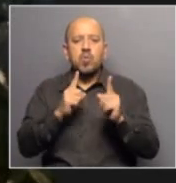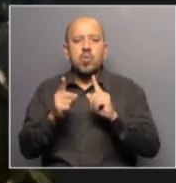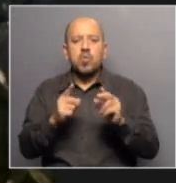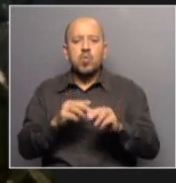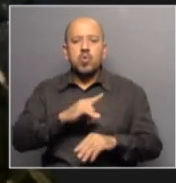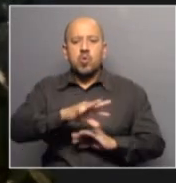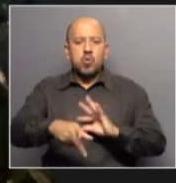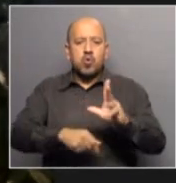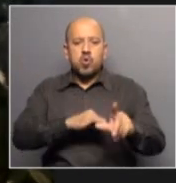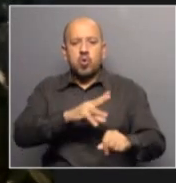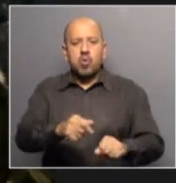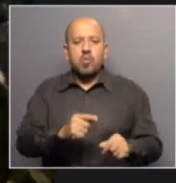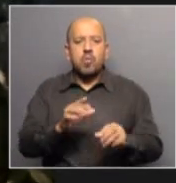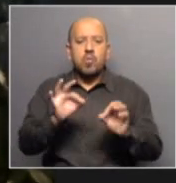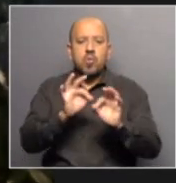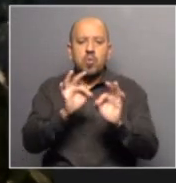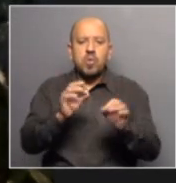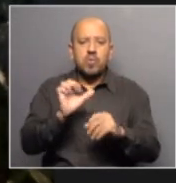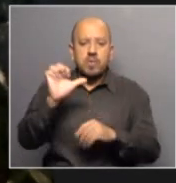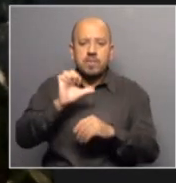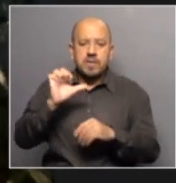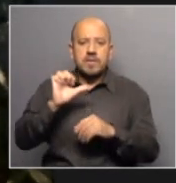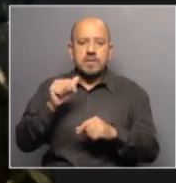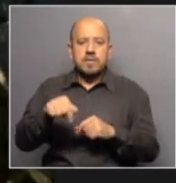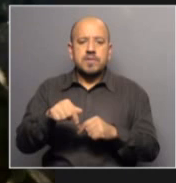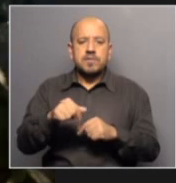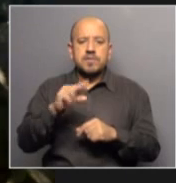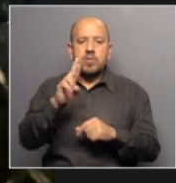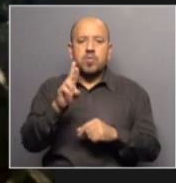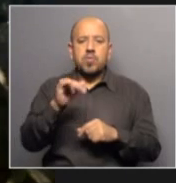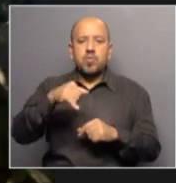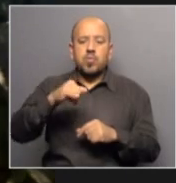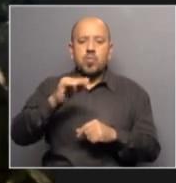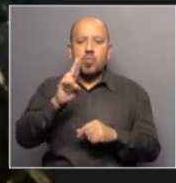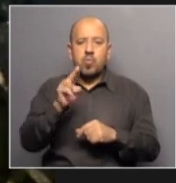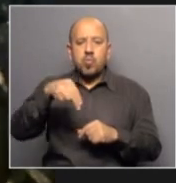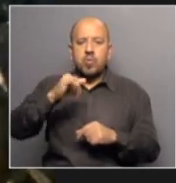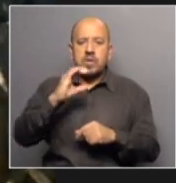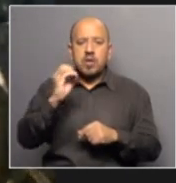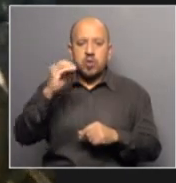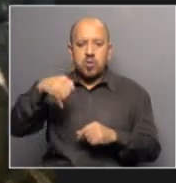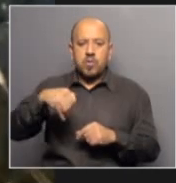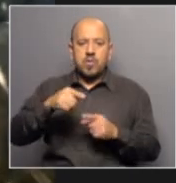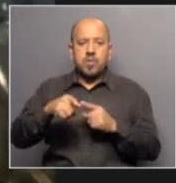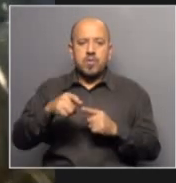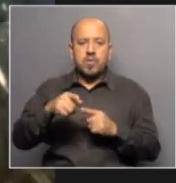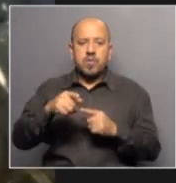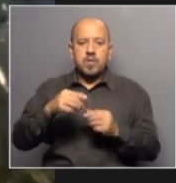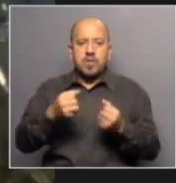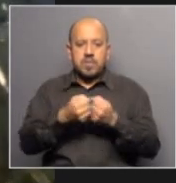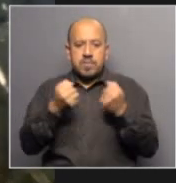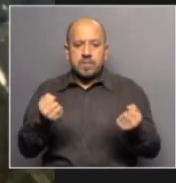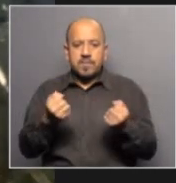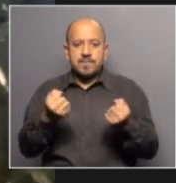un autocultivador o a una empresa, en los comunicados de la UNICOM y en consecuencia en prensa salen